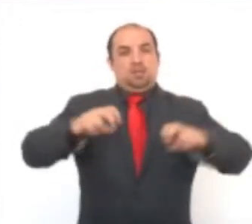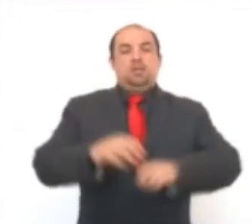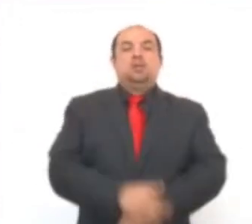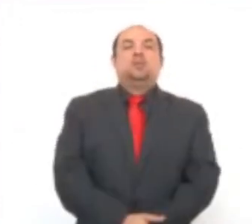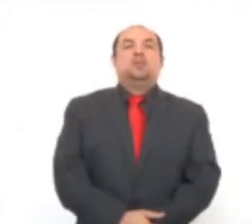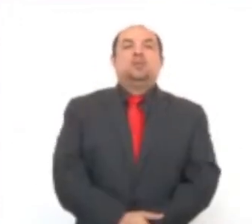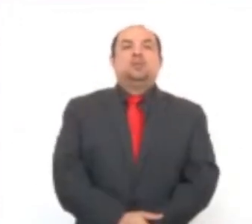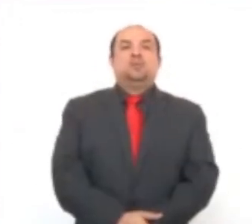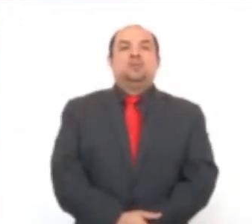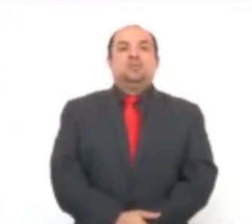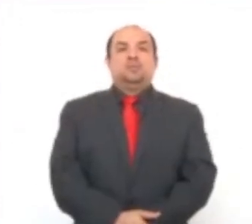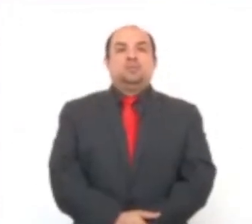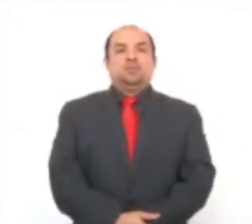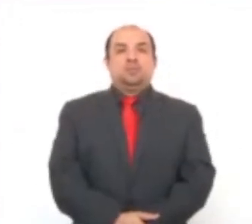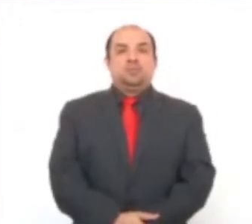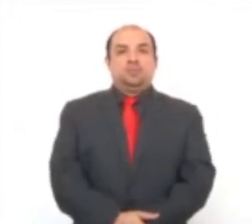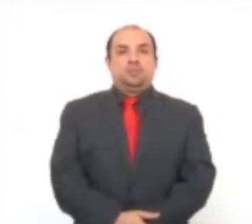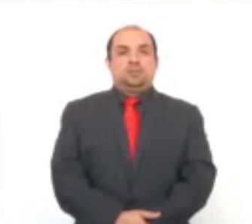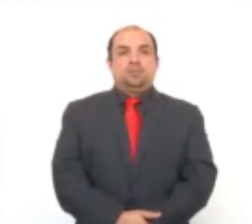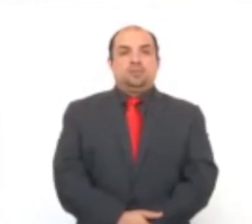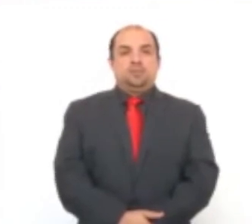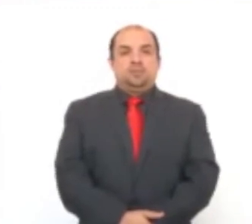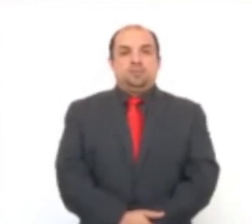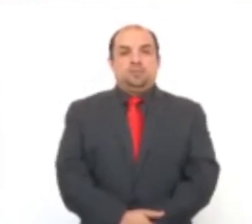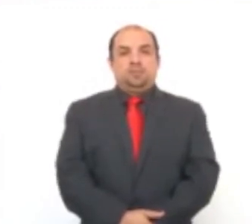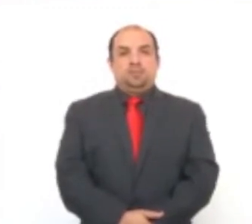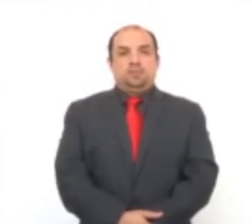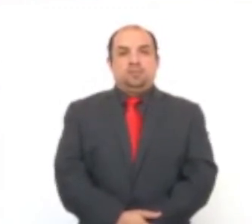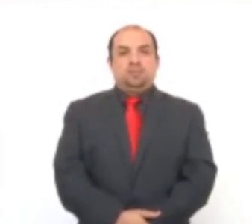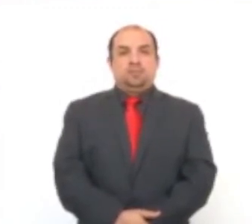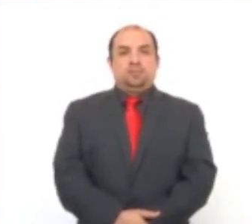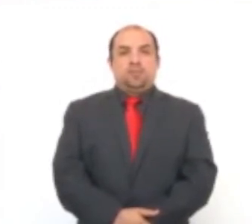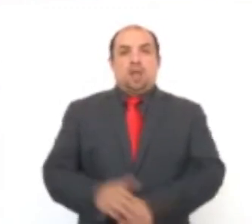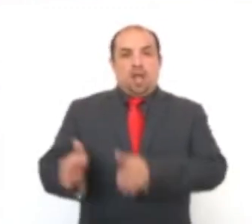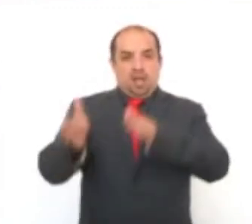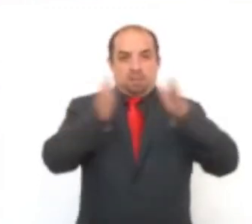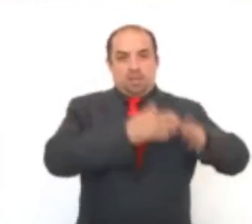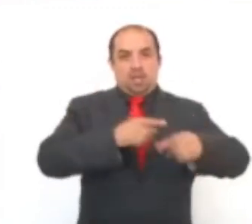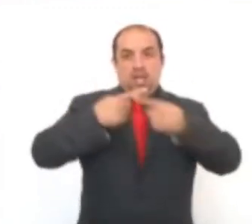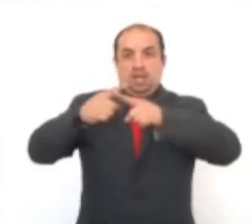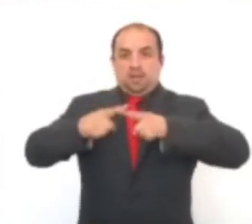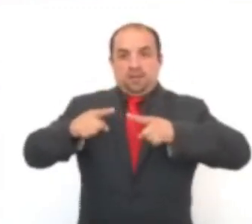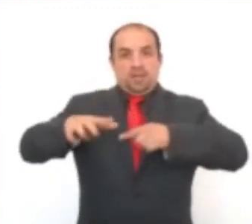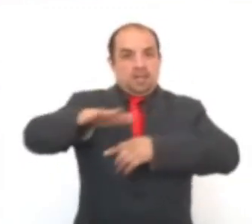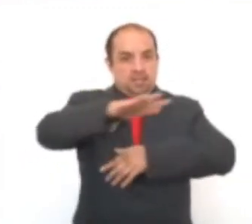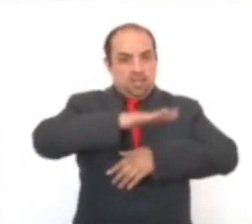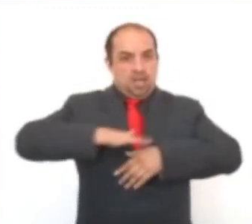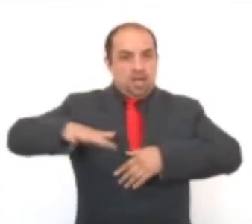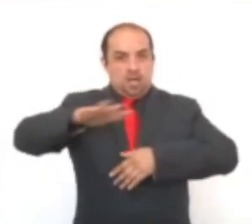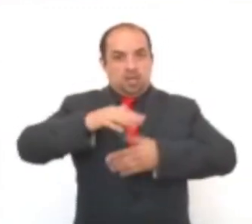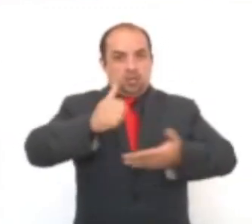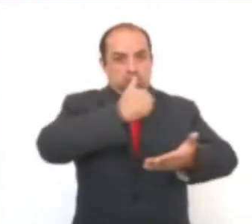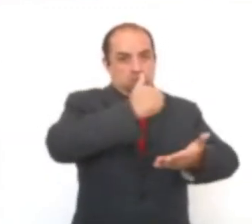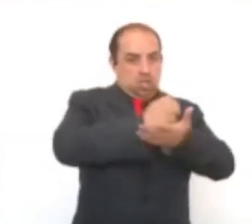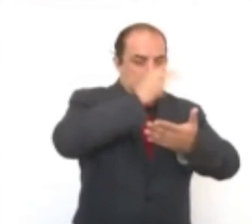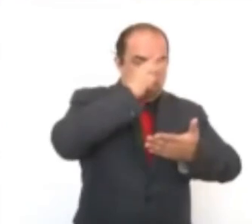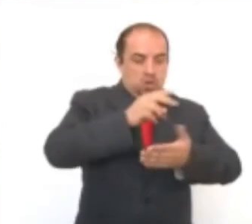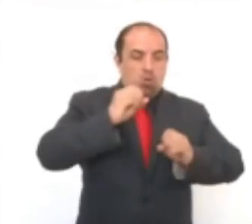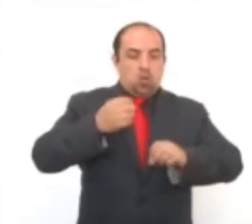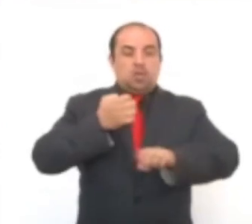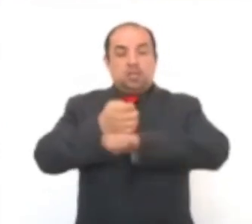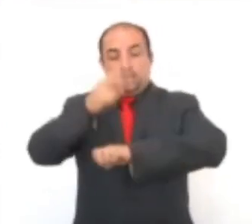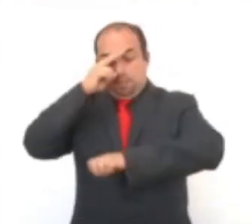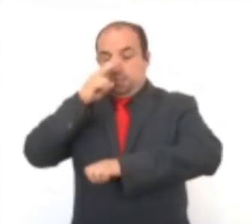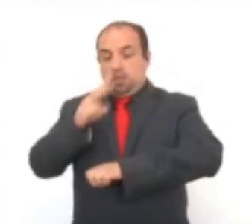hoy. Y por otro lado, en varias de estas regiones, tanto de la Ciudad de México como del Estado